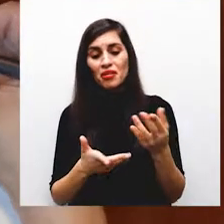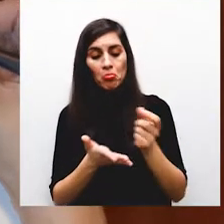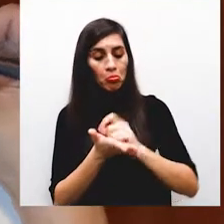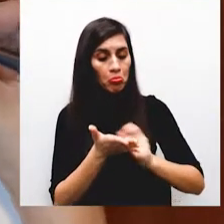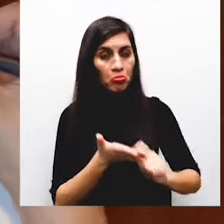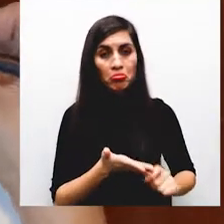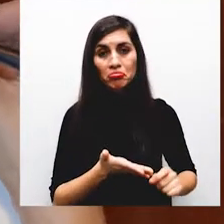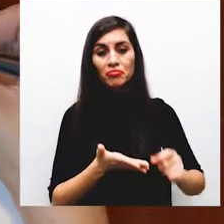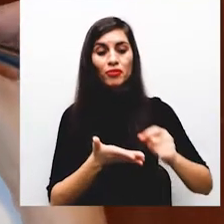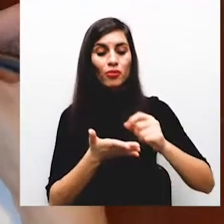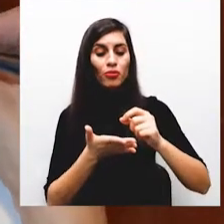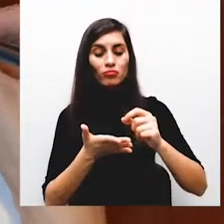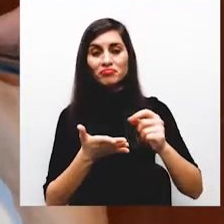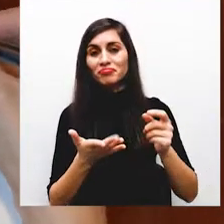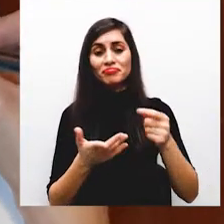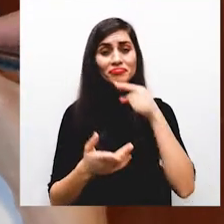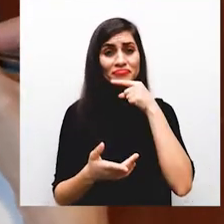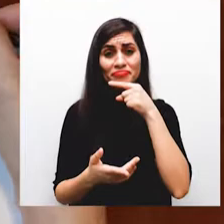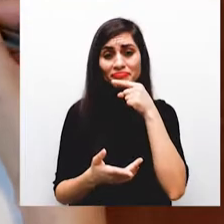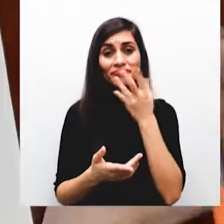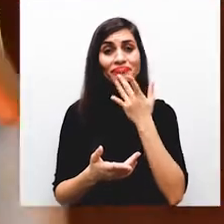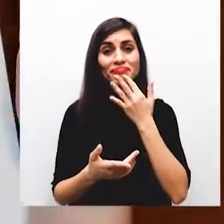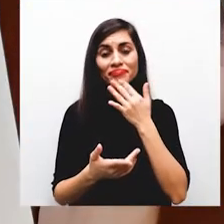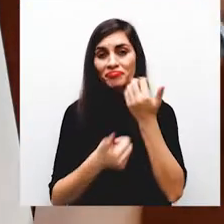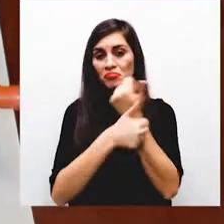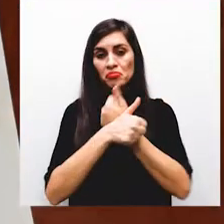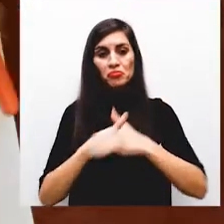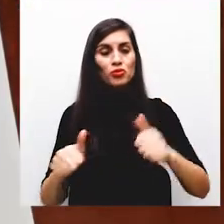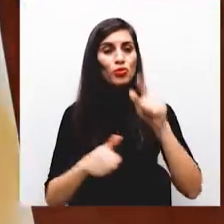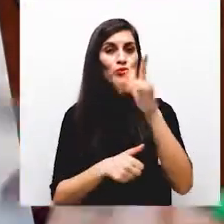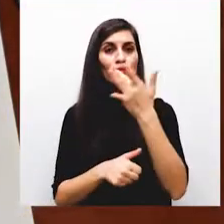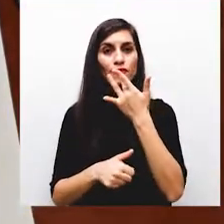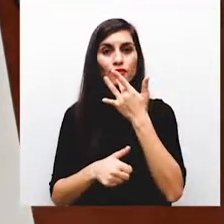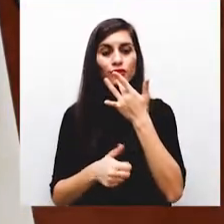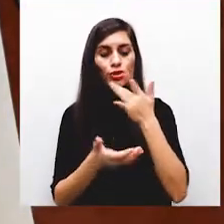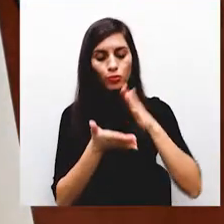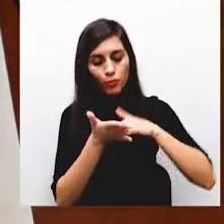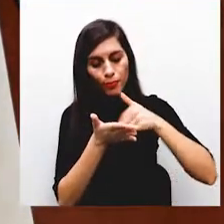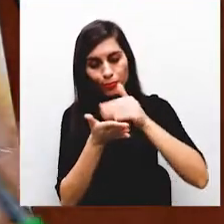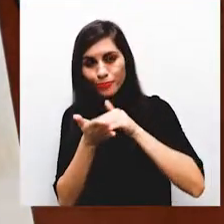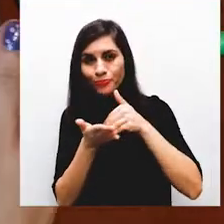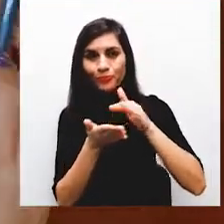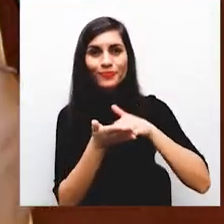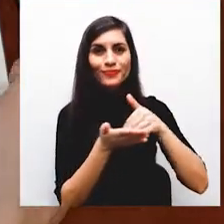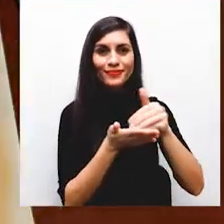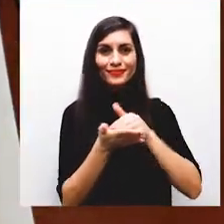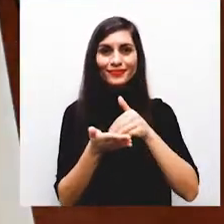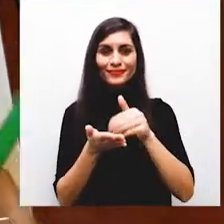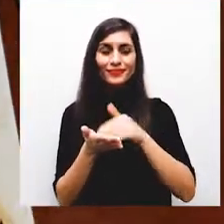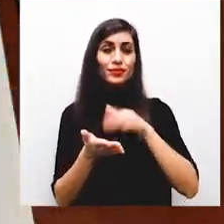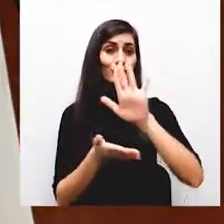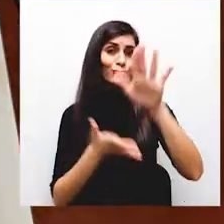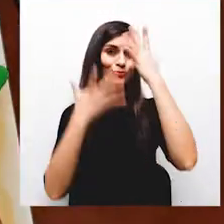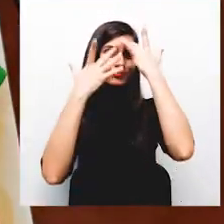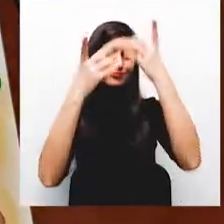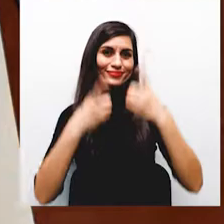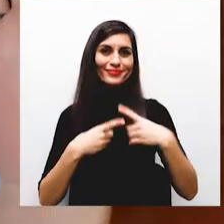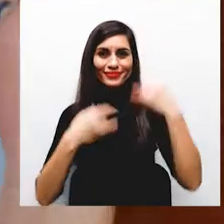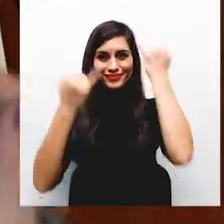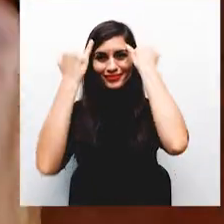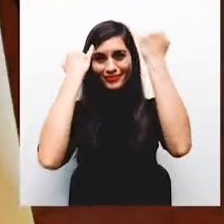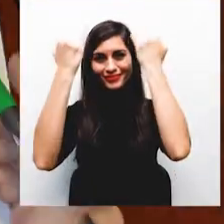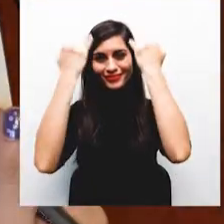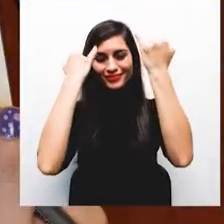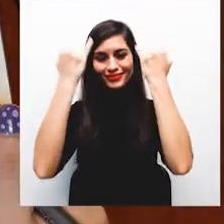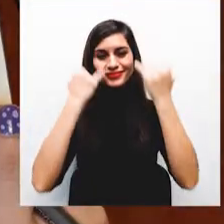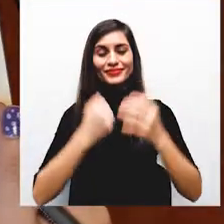Podemos utilizar marcadores, lápices de colores, crayones o su material favorito para colorear. Ya la